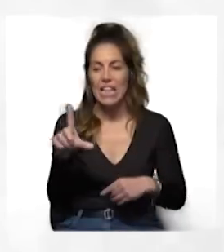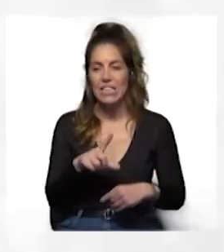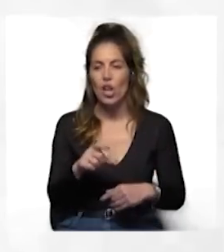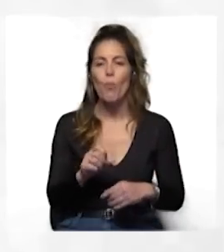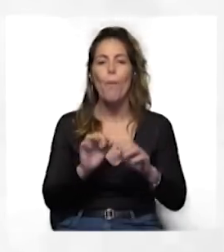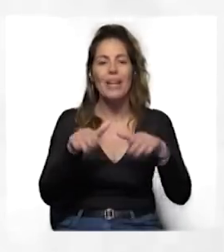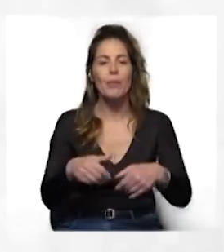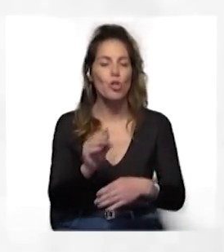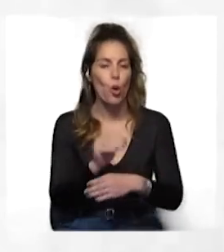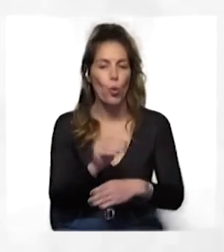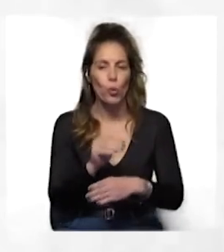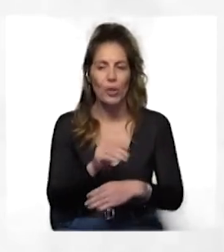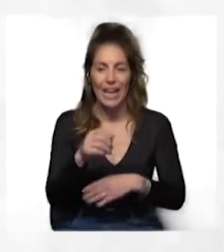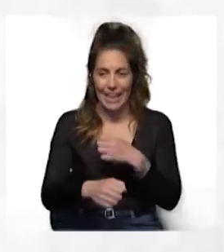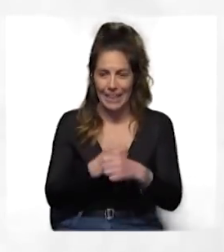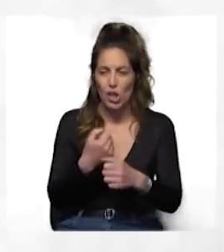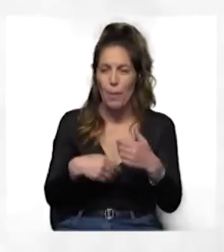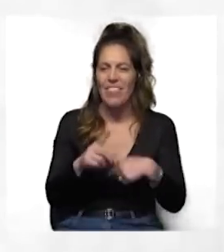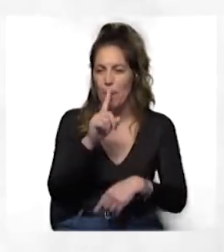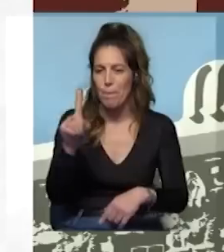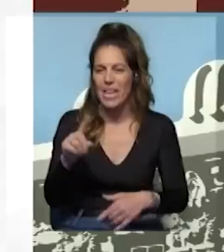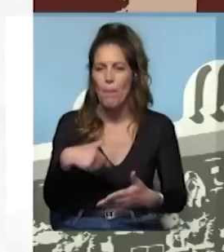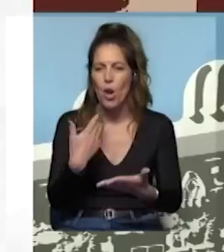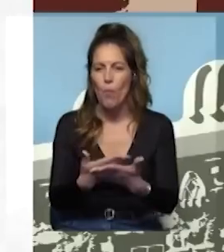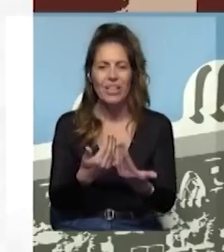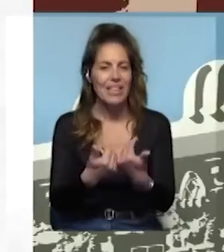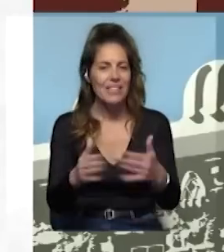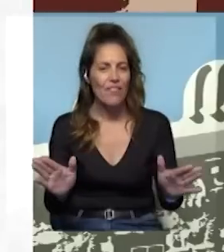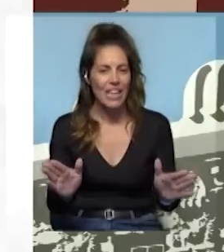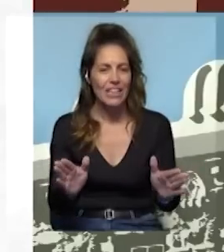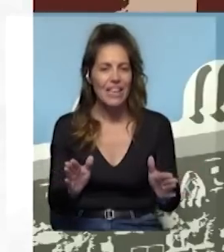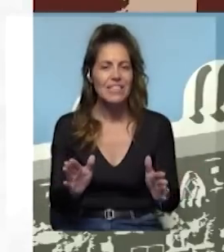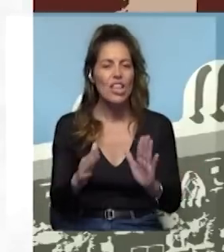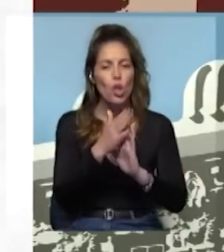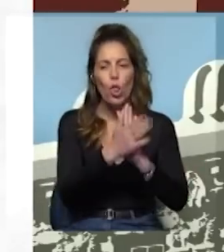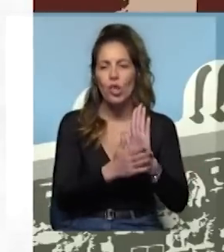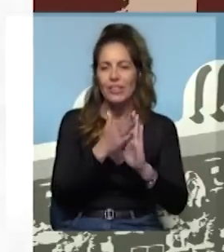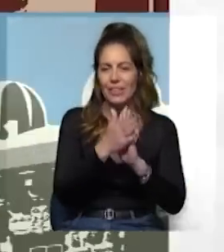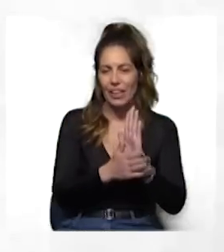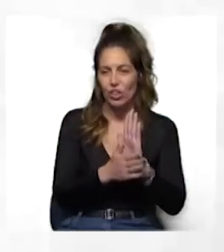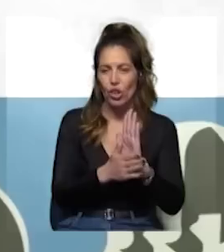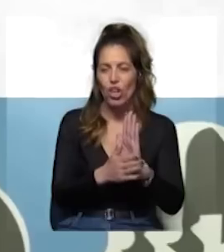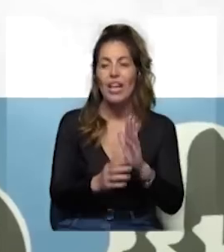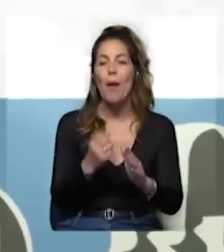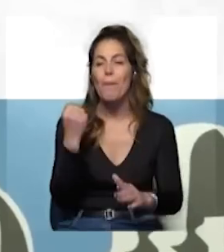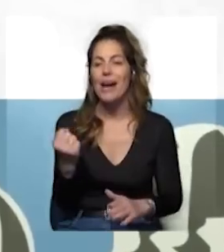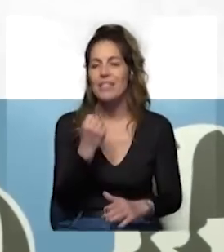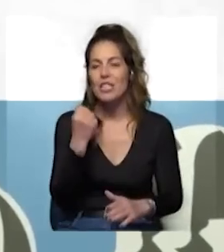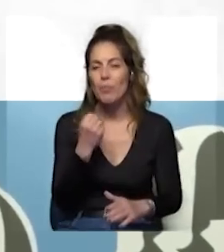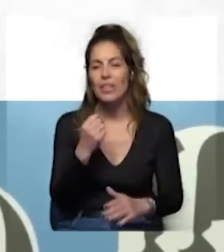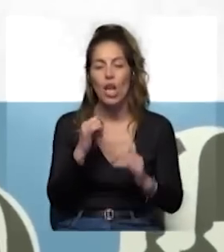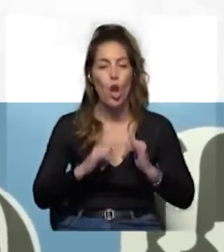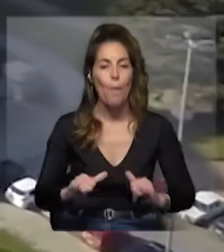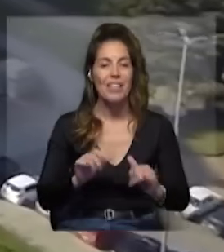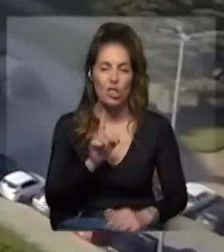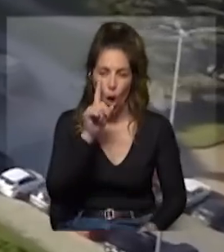de excepción este año Habrá más de 1000 propuestas abiertas al público desplegadas en todo el territorio entre las que se destacan los clásicos paseos de